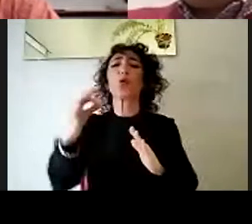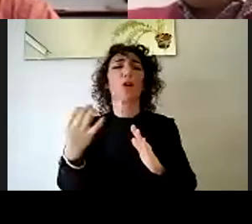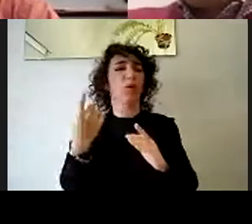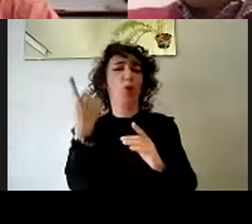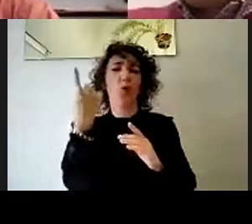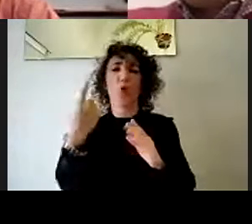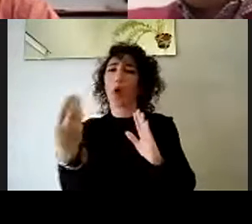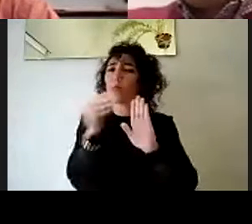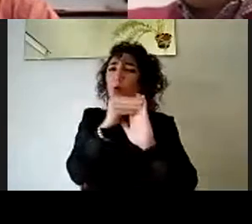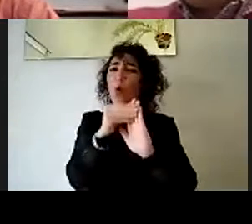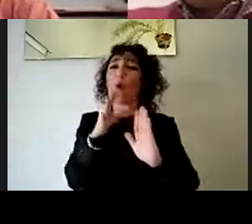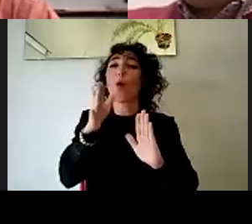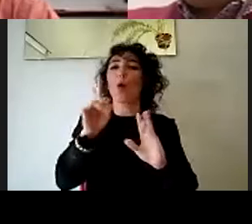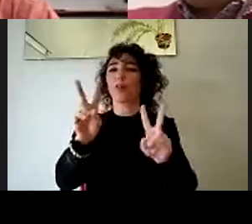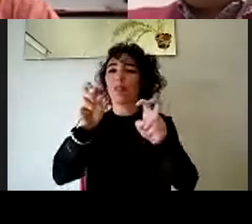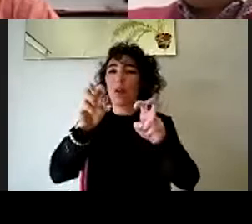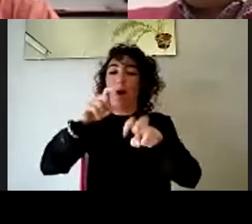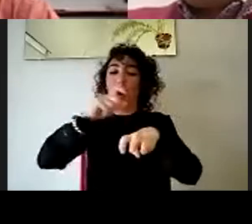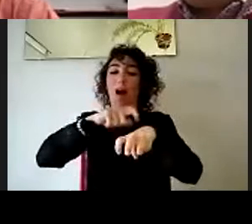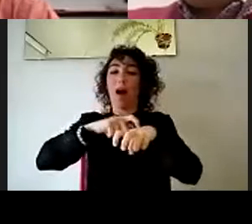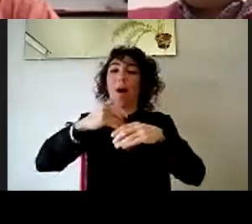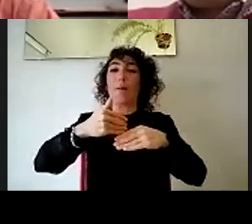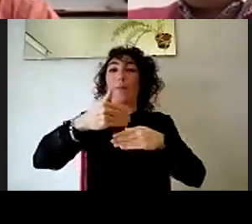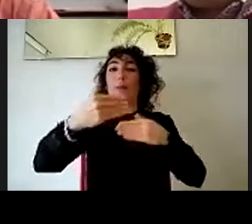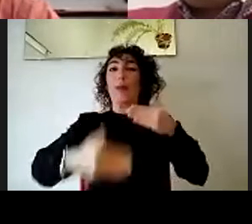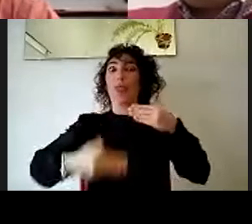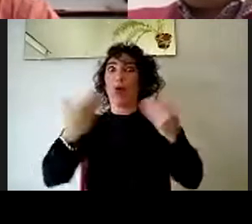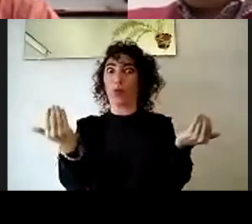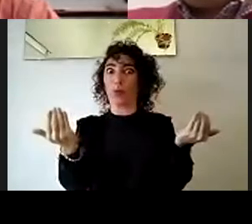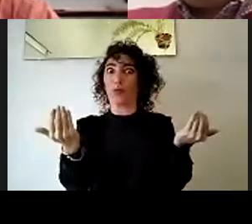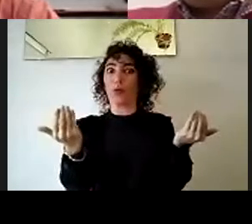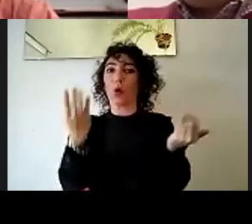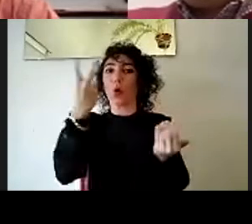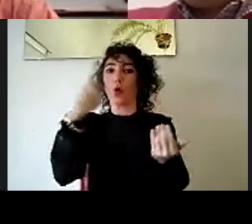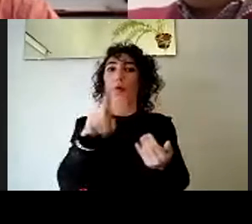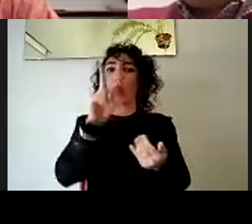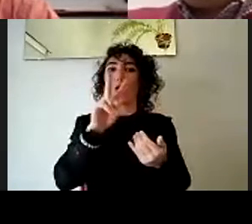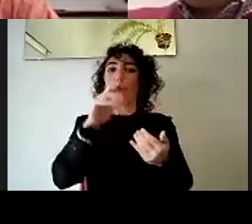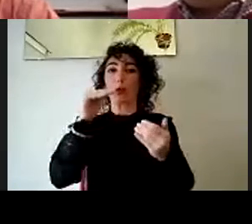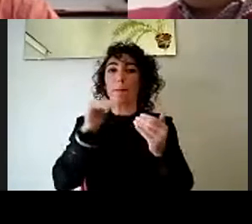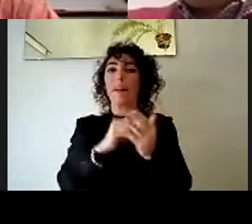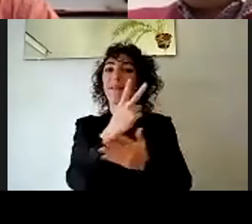por cuestiones de plazo. El número de expediente 2020-10903V,